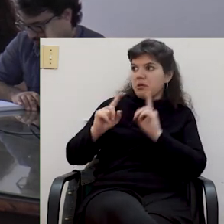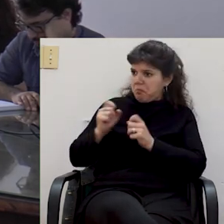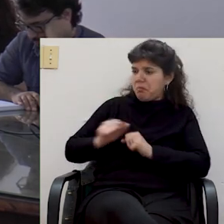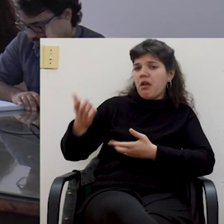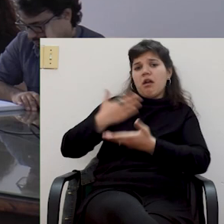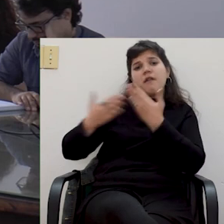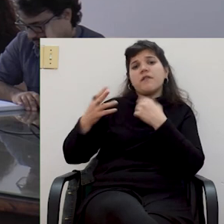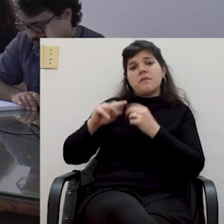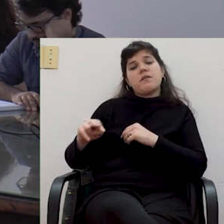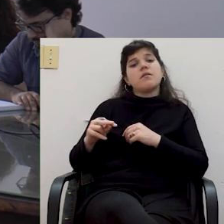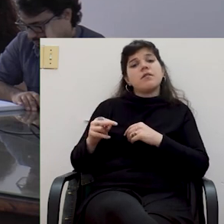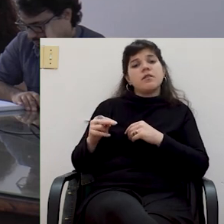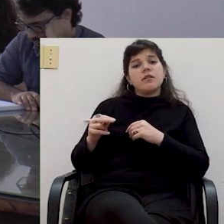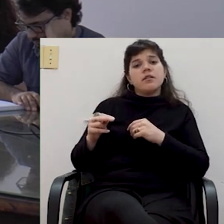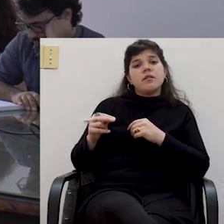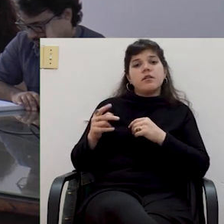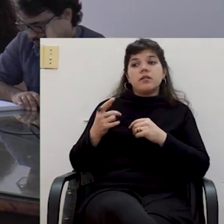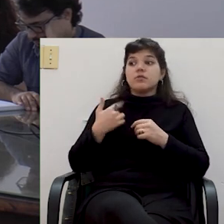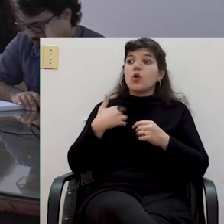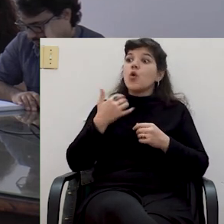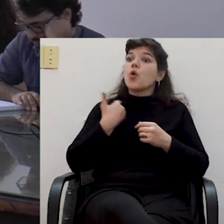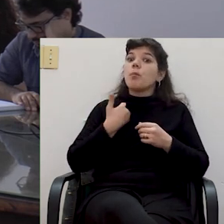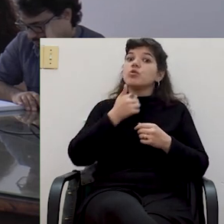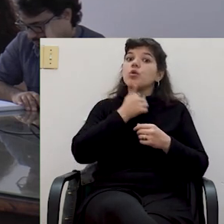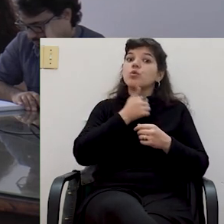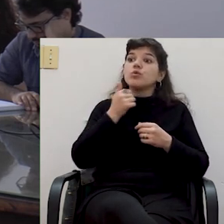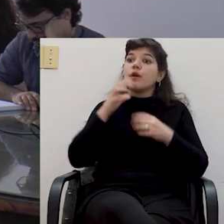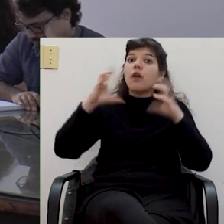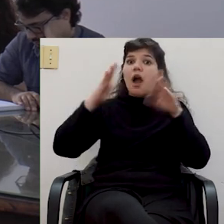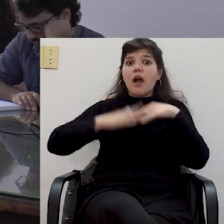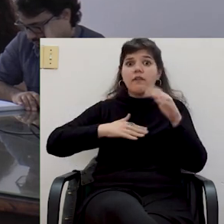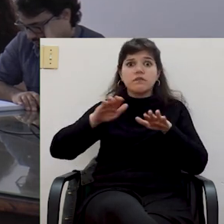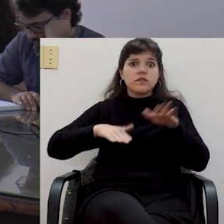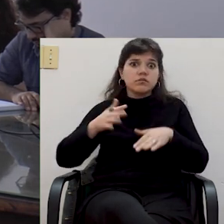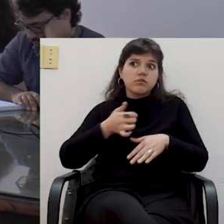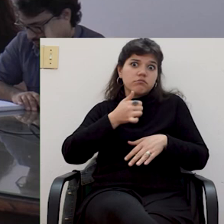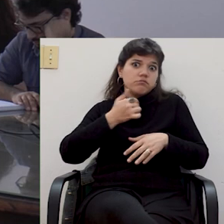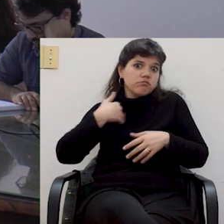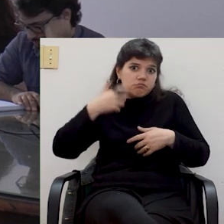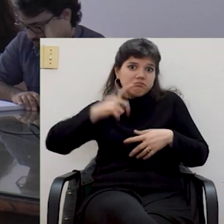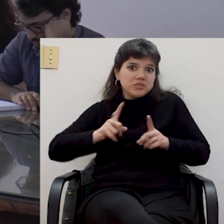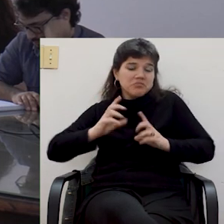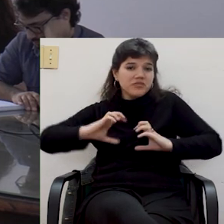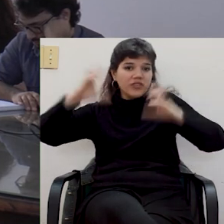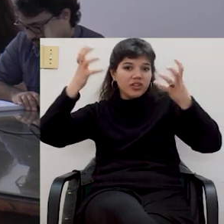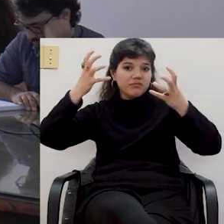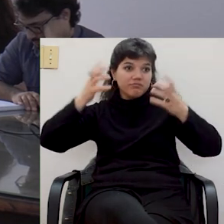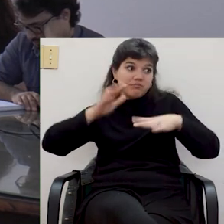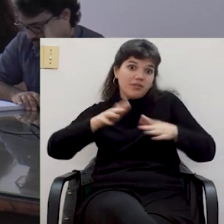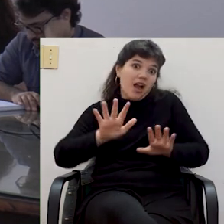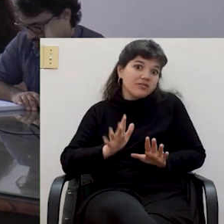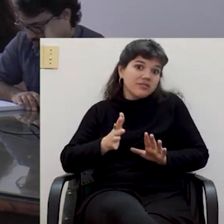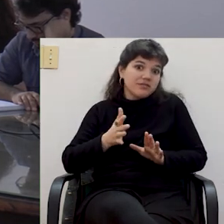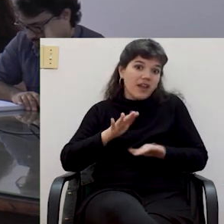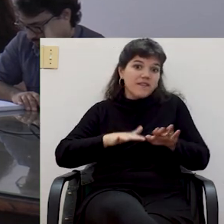muchas veces tratando de resolver la violencia somos violentos, nos pasa, ¿no? ¿Por qué?